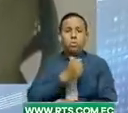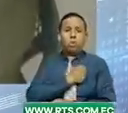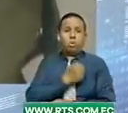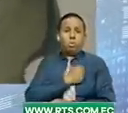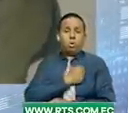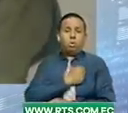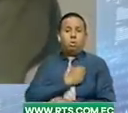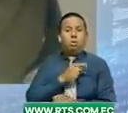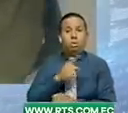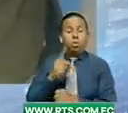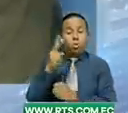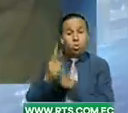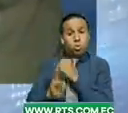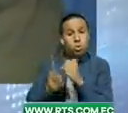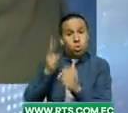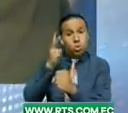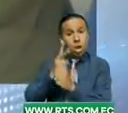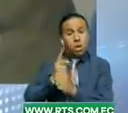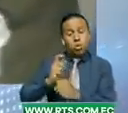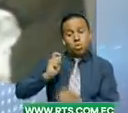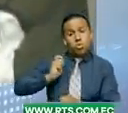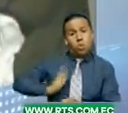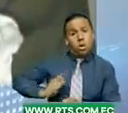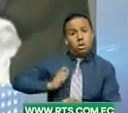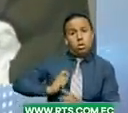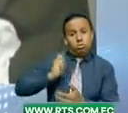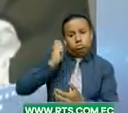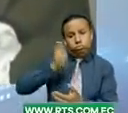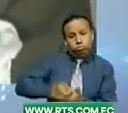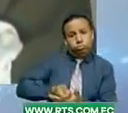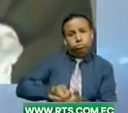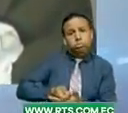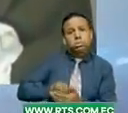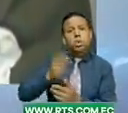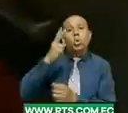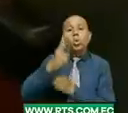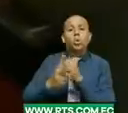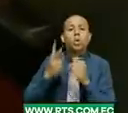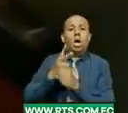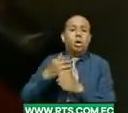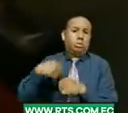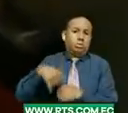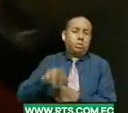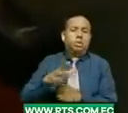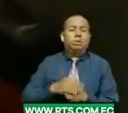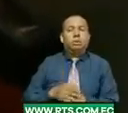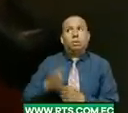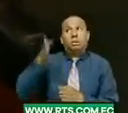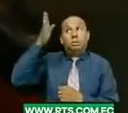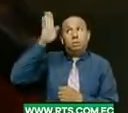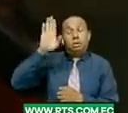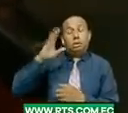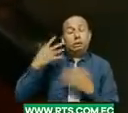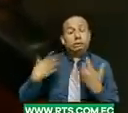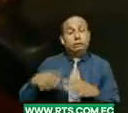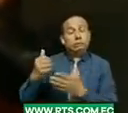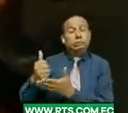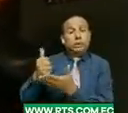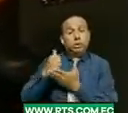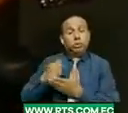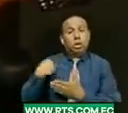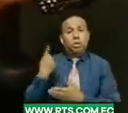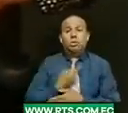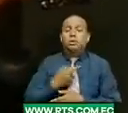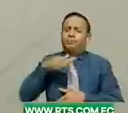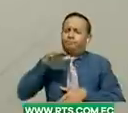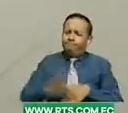garantizar durante 2 años un sueldo para la familia por los 2 primeros años de vida. Dios aprieta pero no ahorca. Saliendo adelante vamos